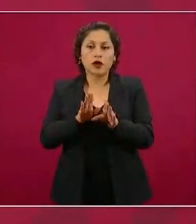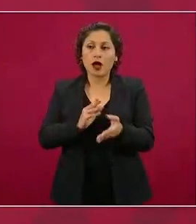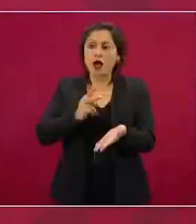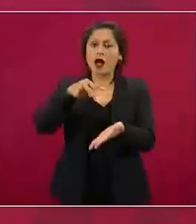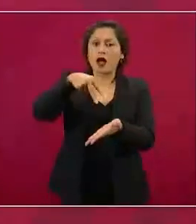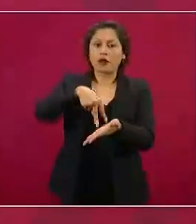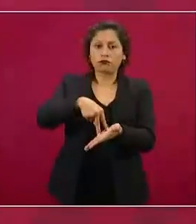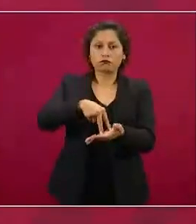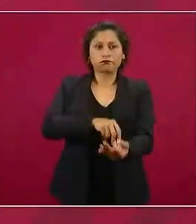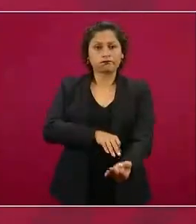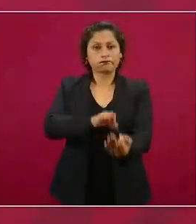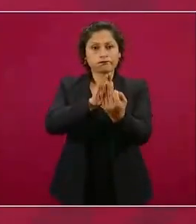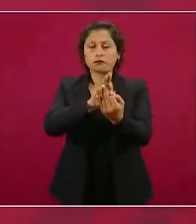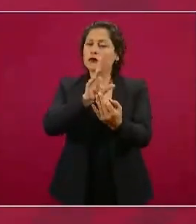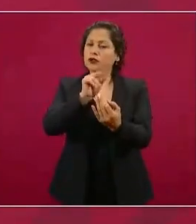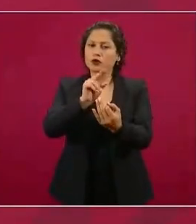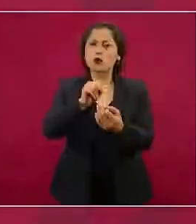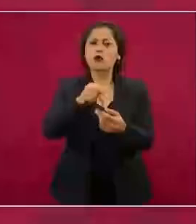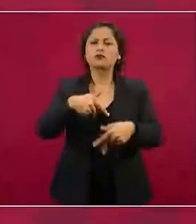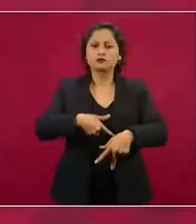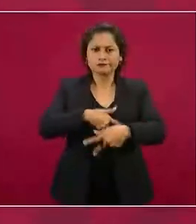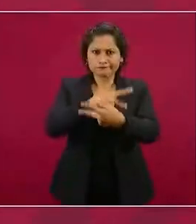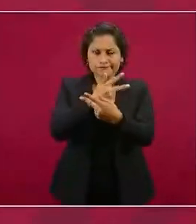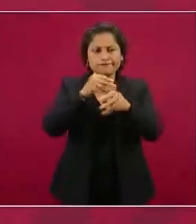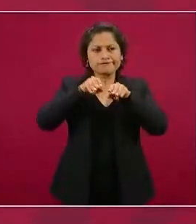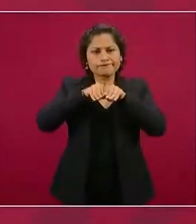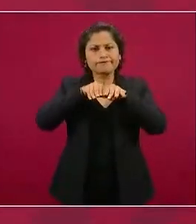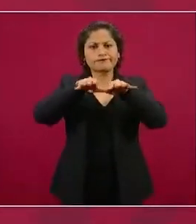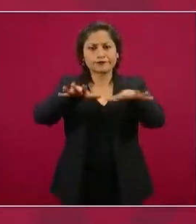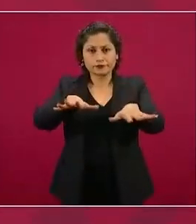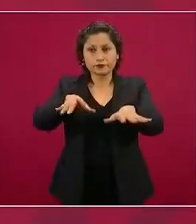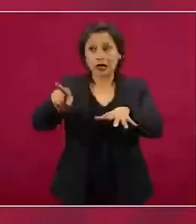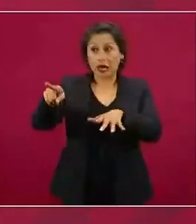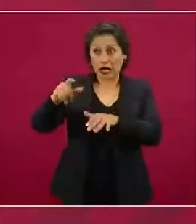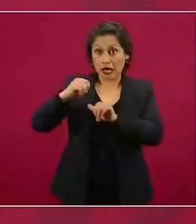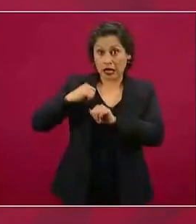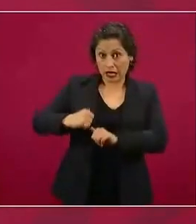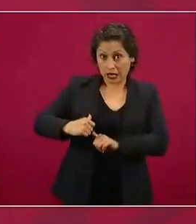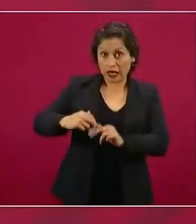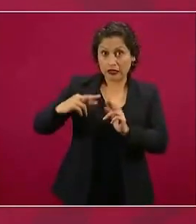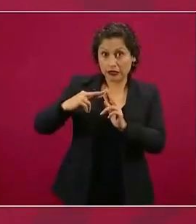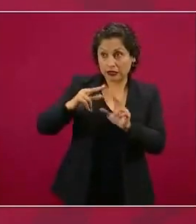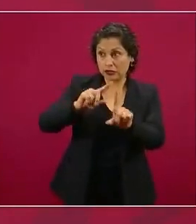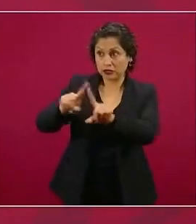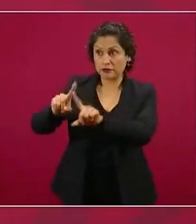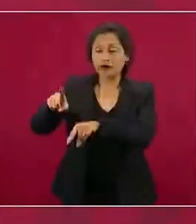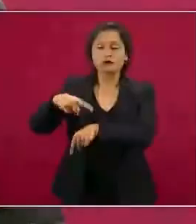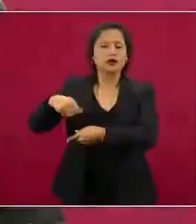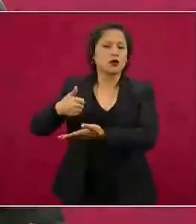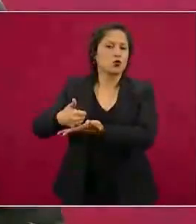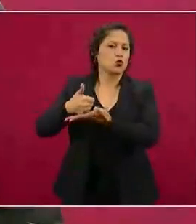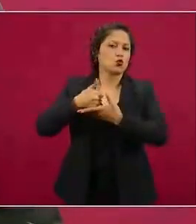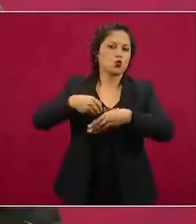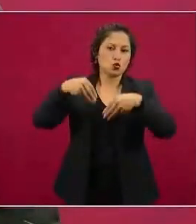teleconferencias. La Iglesia ha ayudado mucho en eso, la Iglesia Católica, también las otras iglesias, repito,